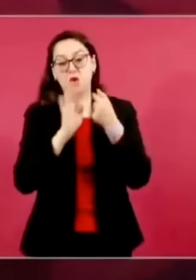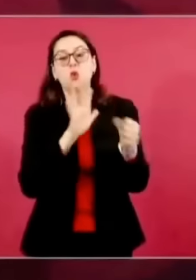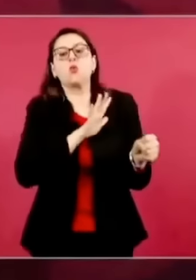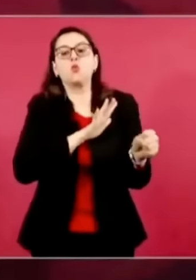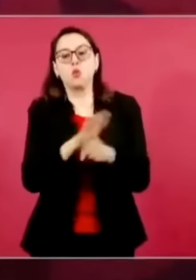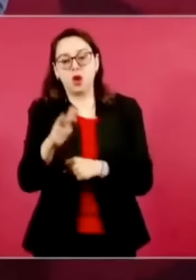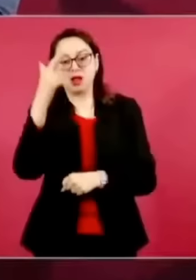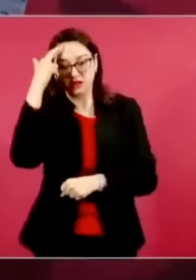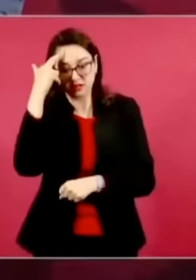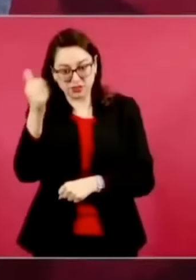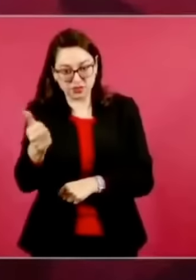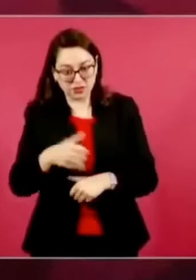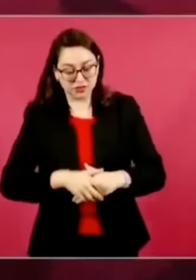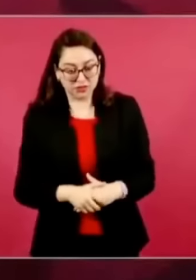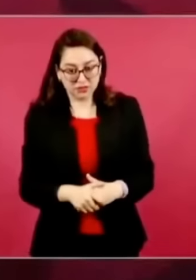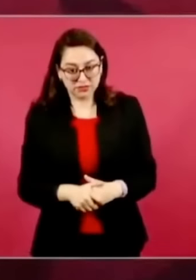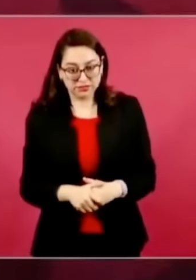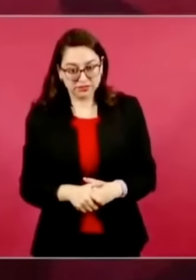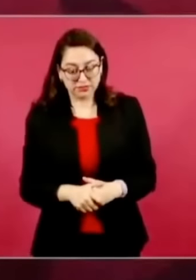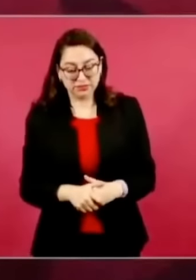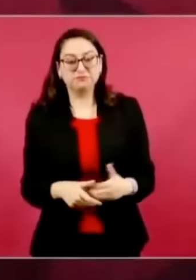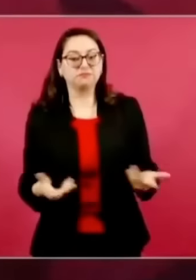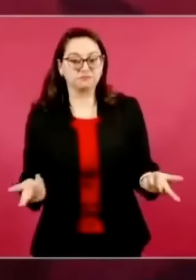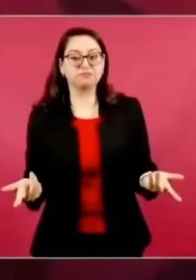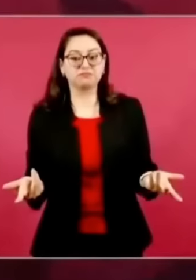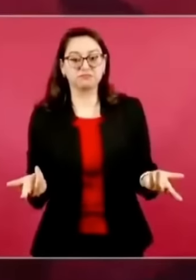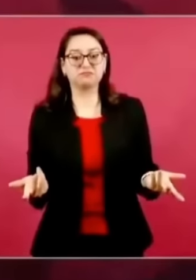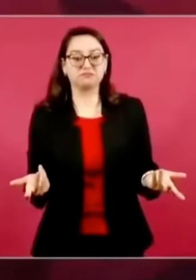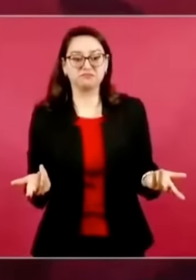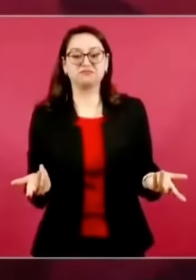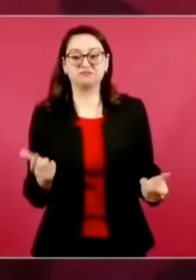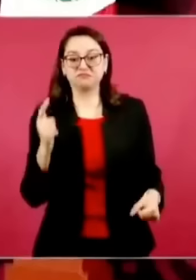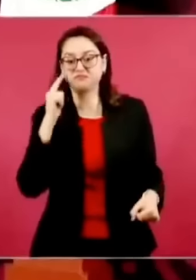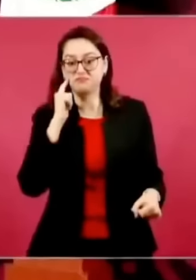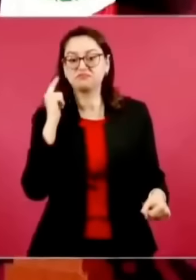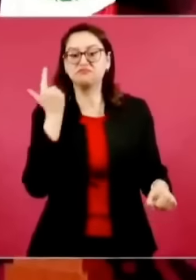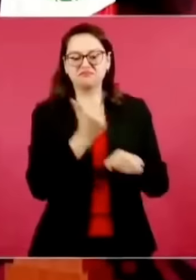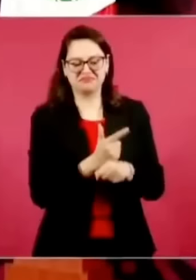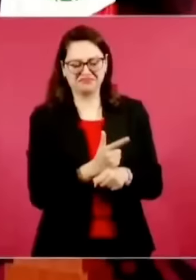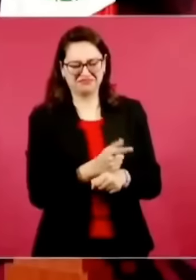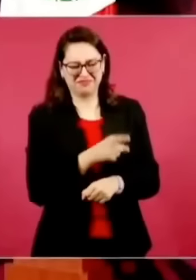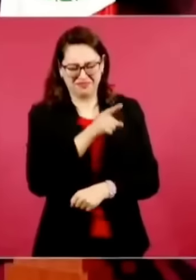Y sí aplica esto de que lo que no suena